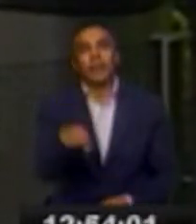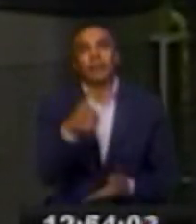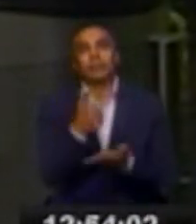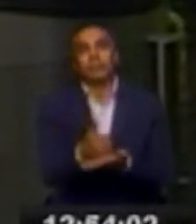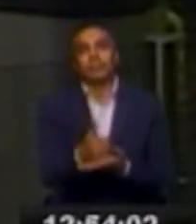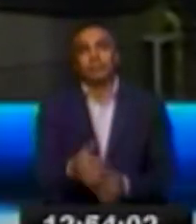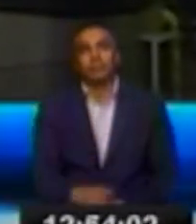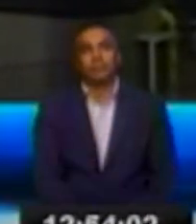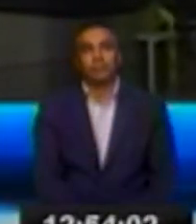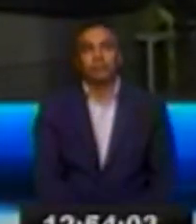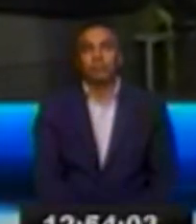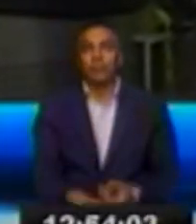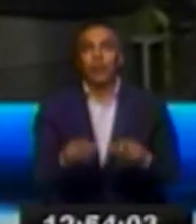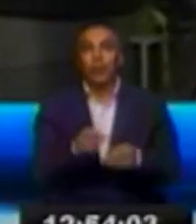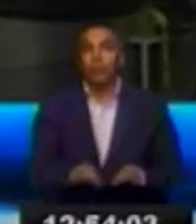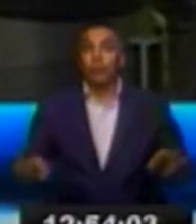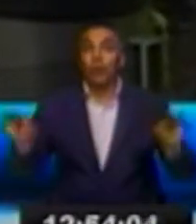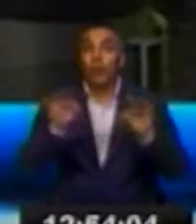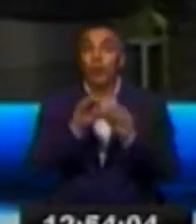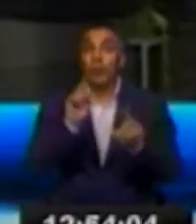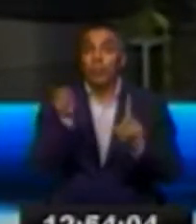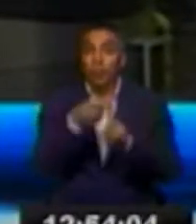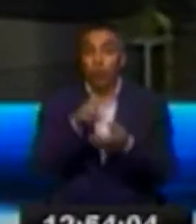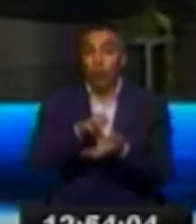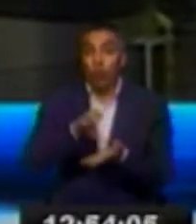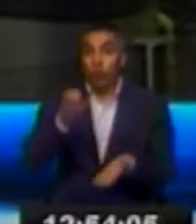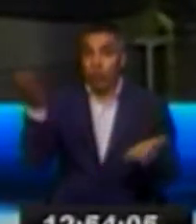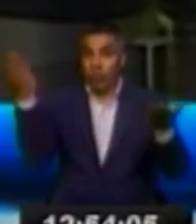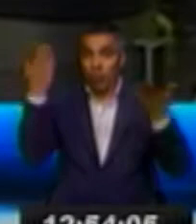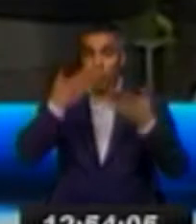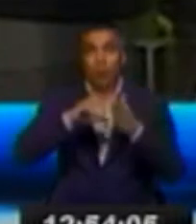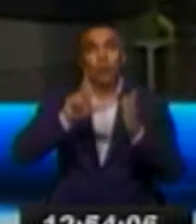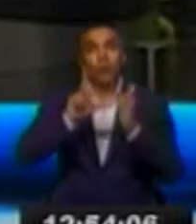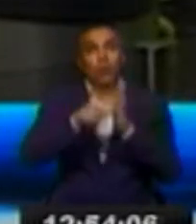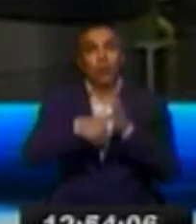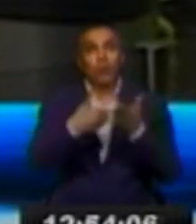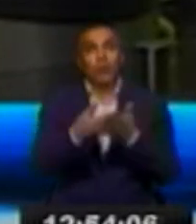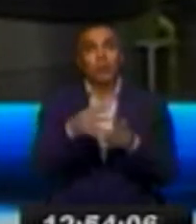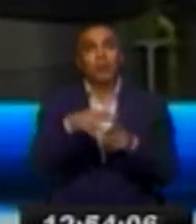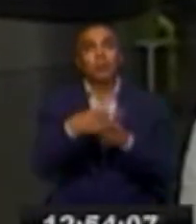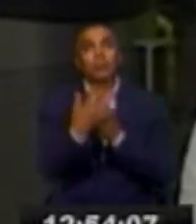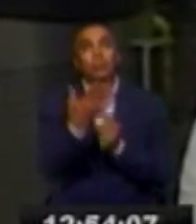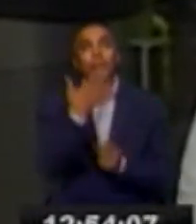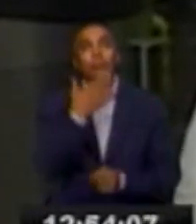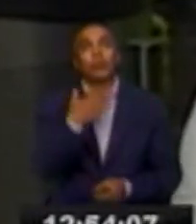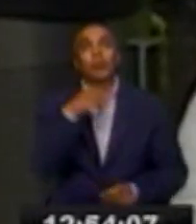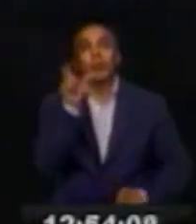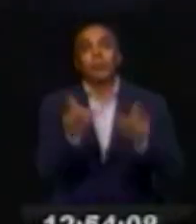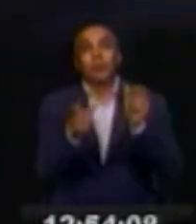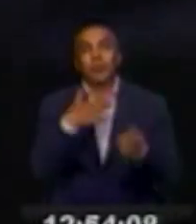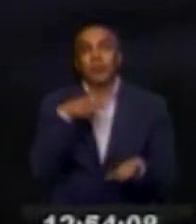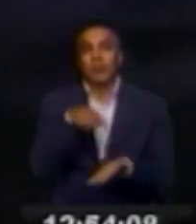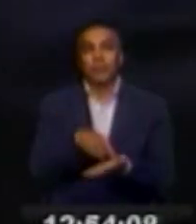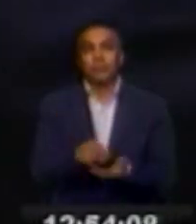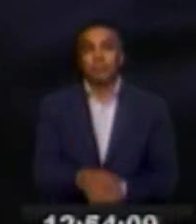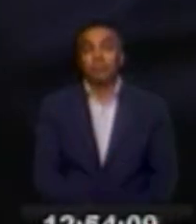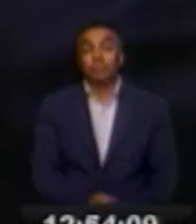cuenta el ser bachiller, por supuesto, pero también creo que se tiene que tomar en cuenta la situación en que las personas pueden estar. Los